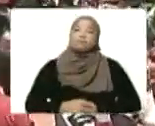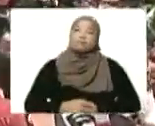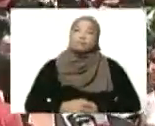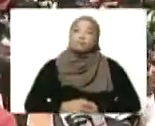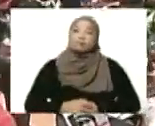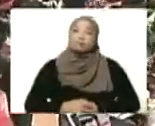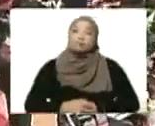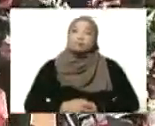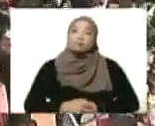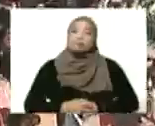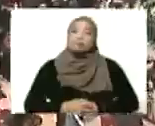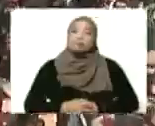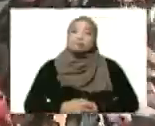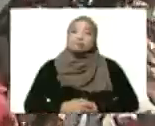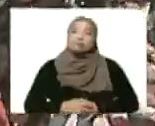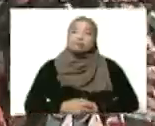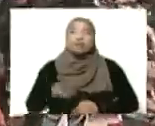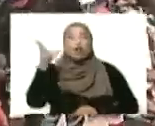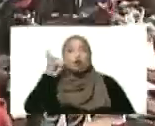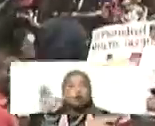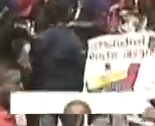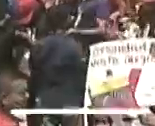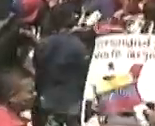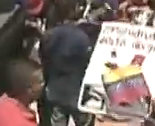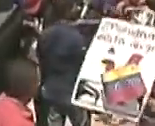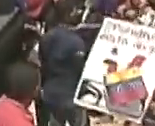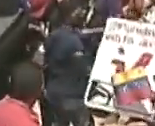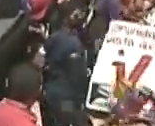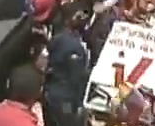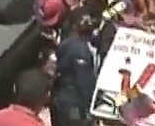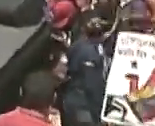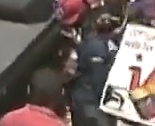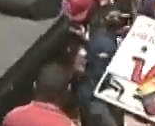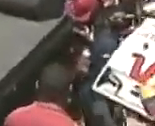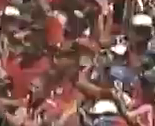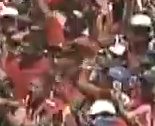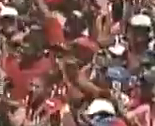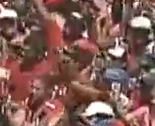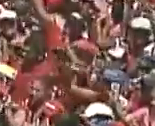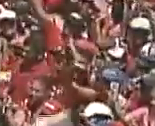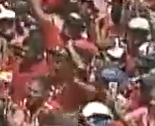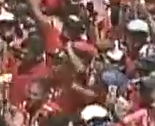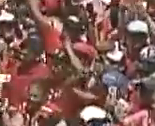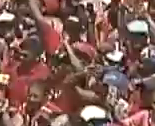Pa' que vayan buscando leña por si la lucha se enfría.